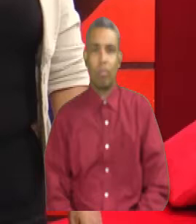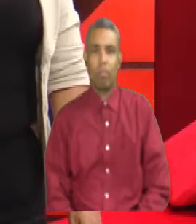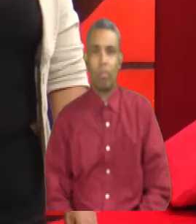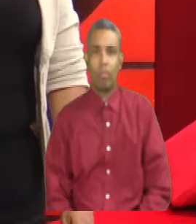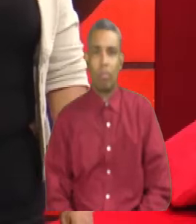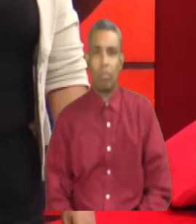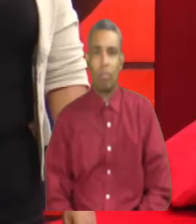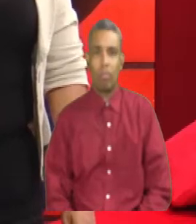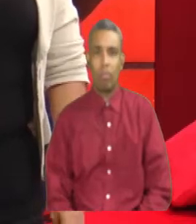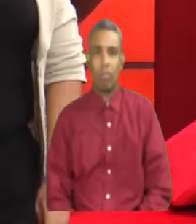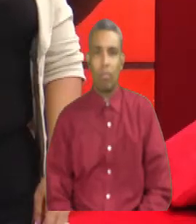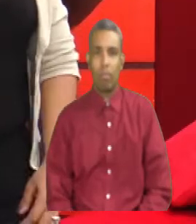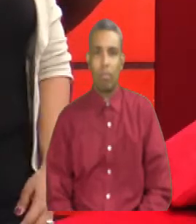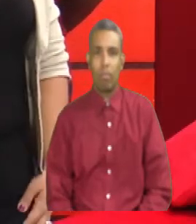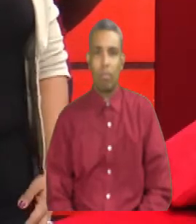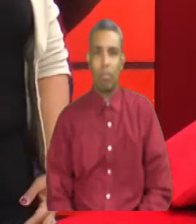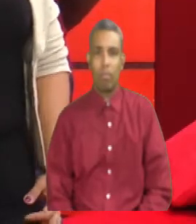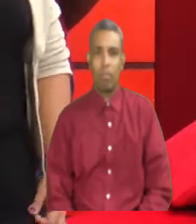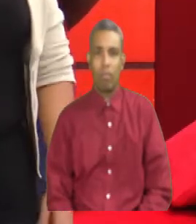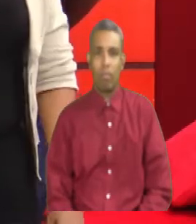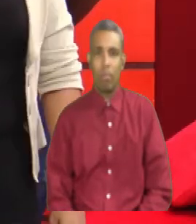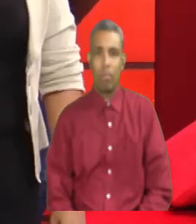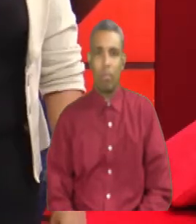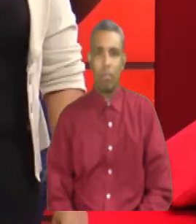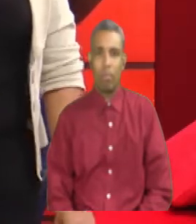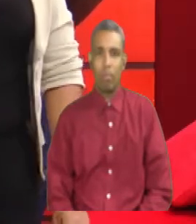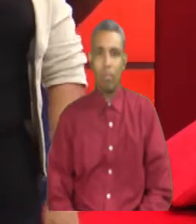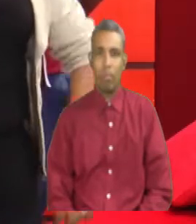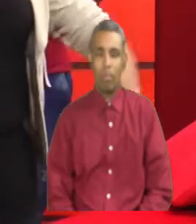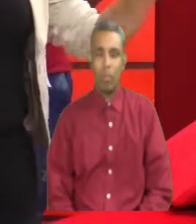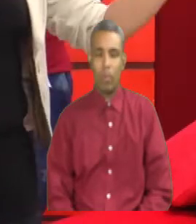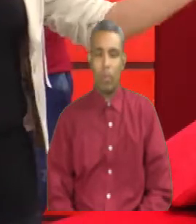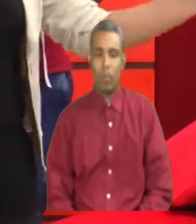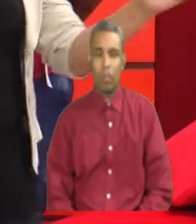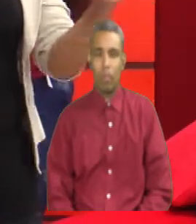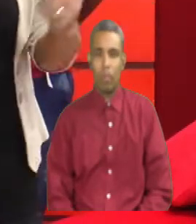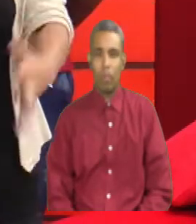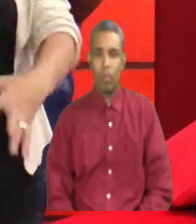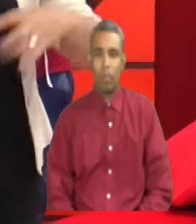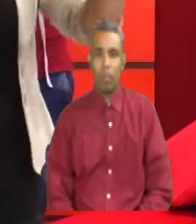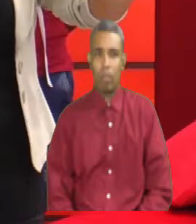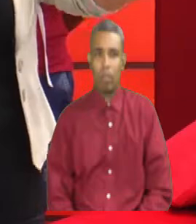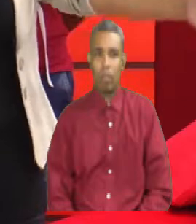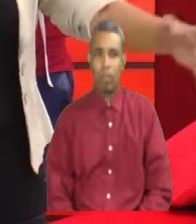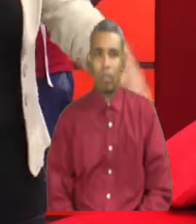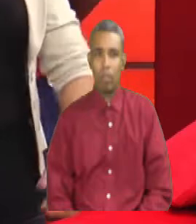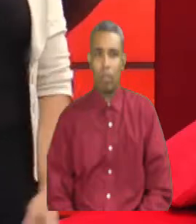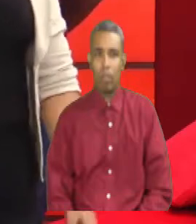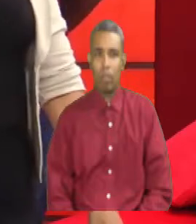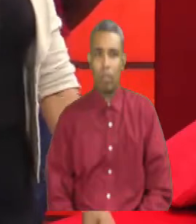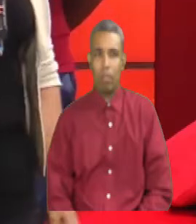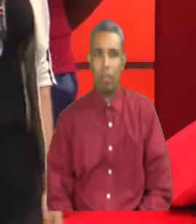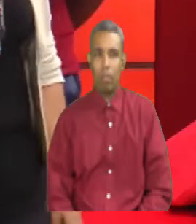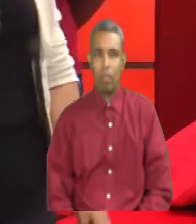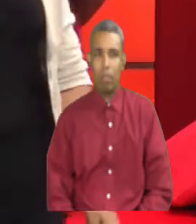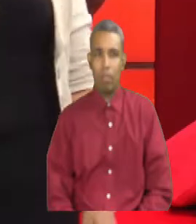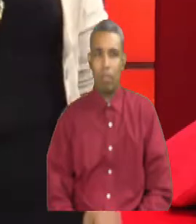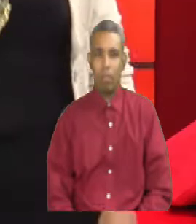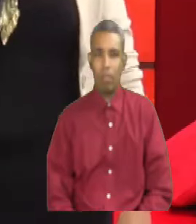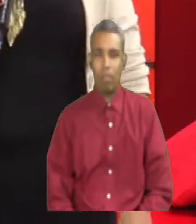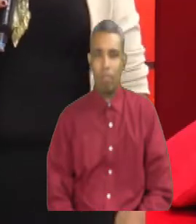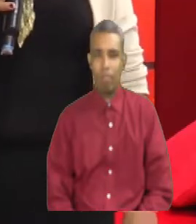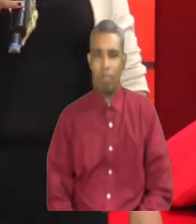y tienes tiempo para descansar, Sandra? Me voy de tour. ¿Te vas de tour? Bueno, yo quiero... De la sala, a la cocina. Pero